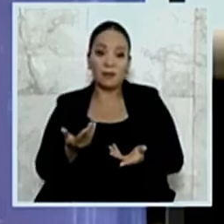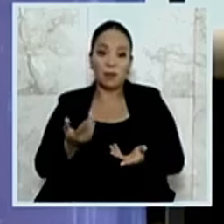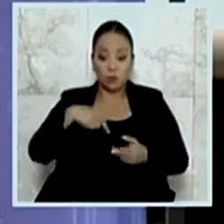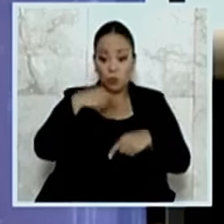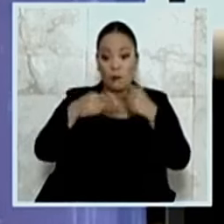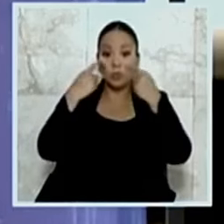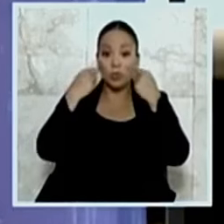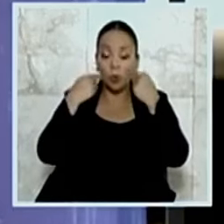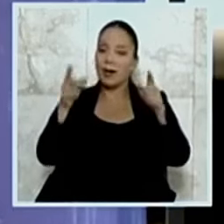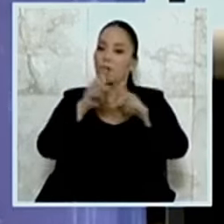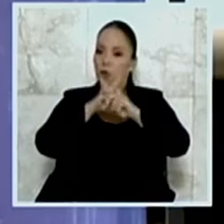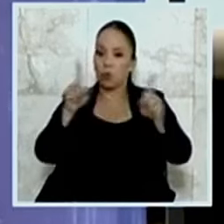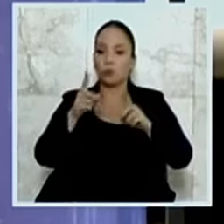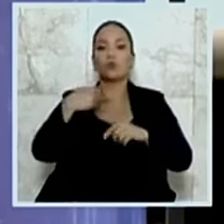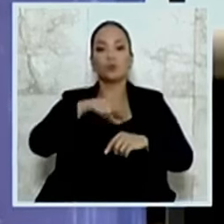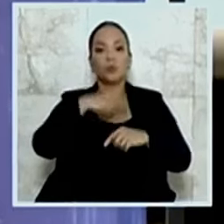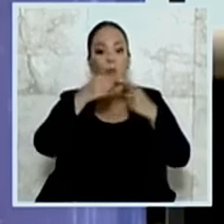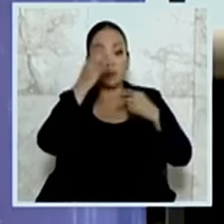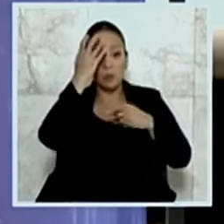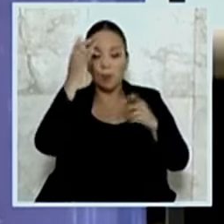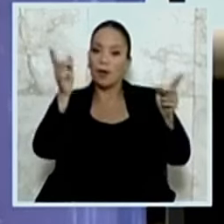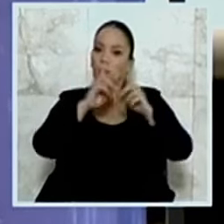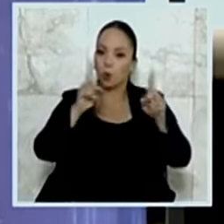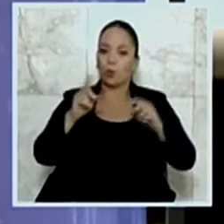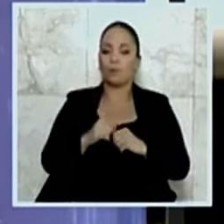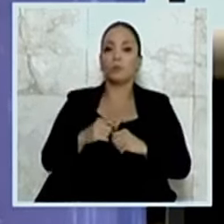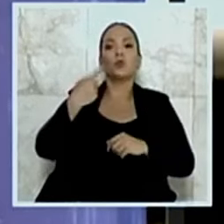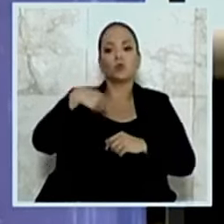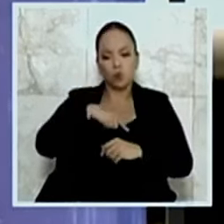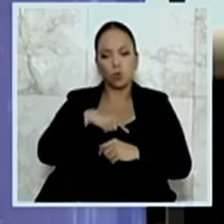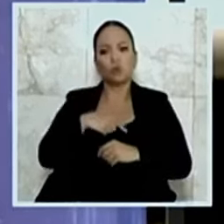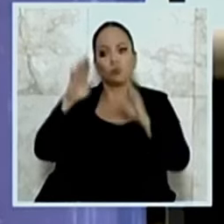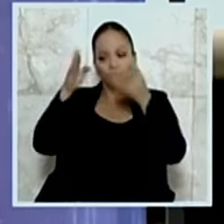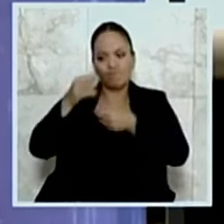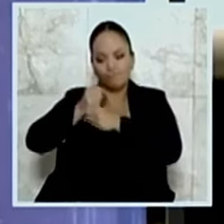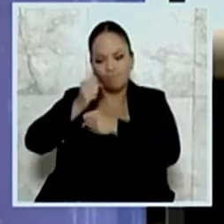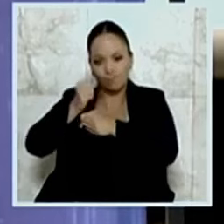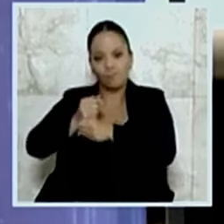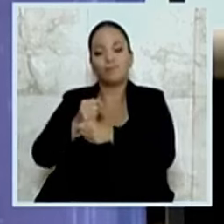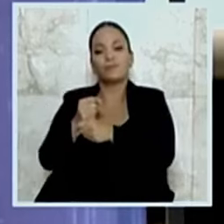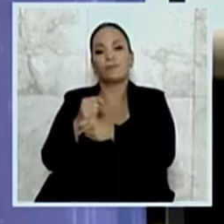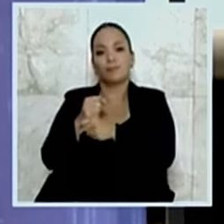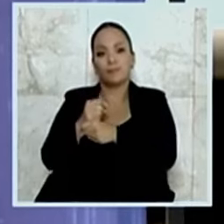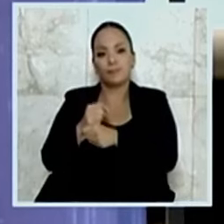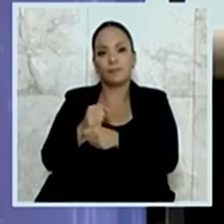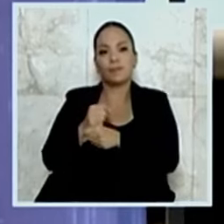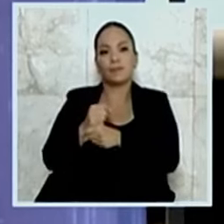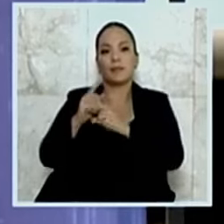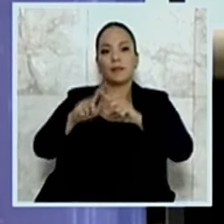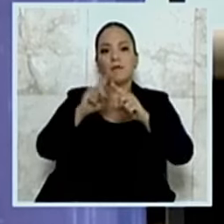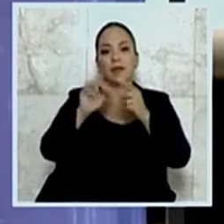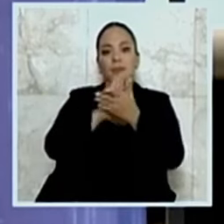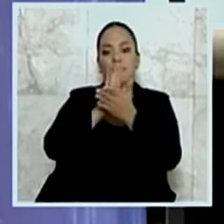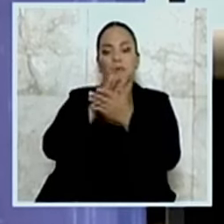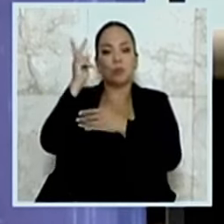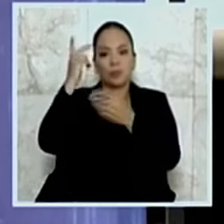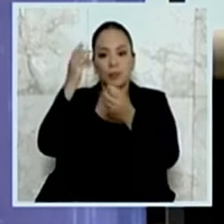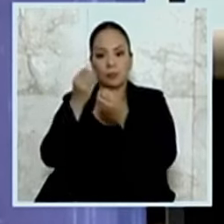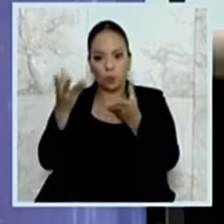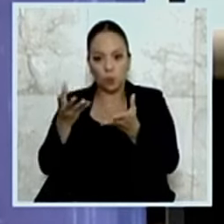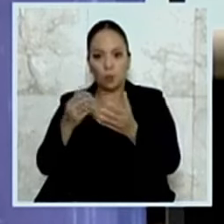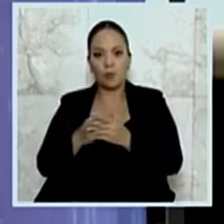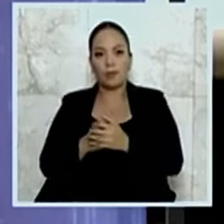los menos ofensivos en América Latina. ¿Que el desafío está ahí? Por supuesto. ¿Que nos vamos a poner a llorar? No.